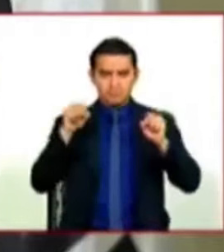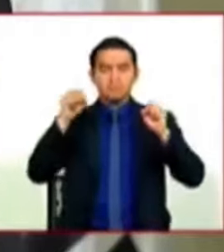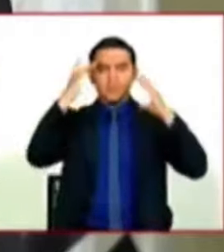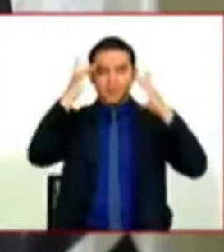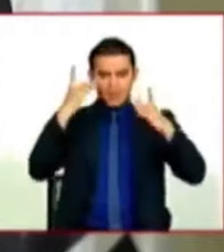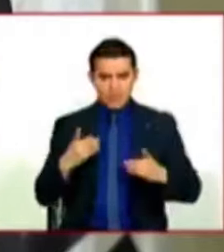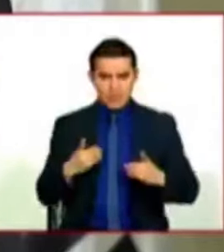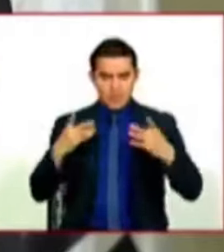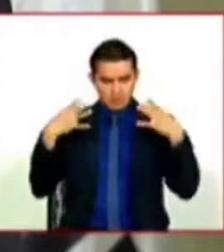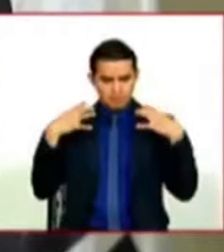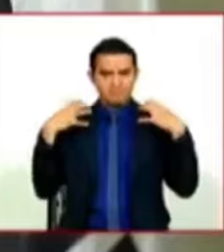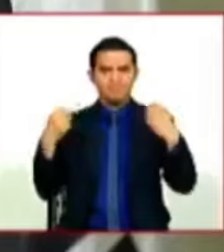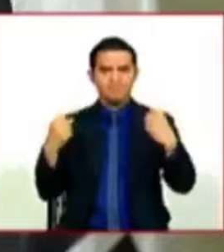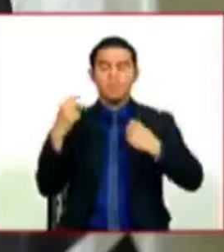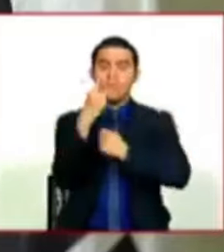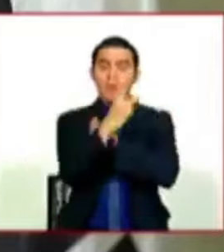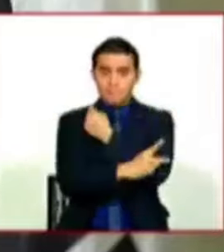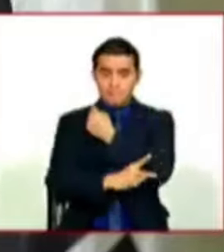espíritu de país.